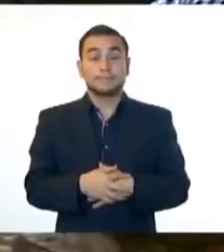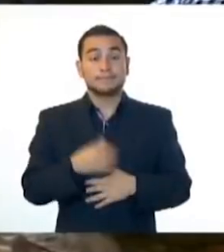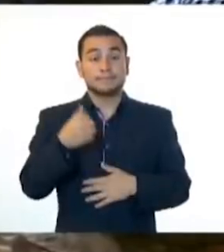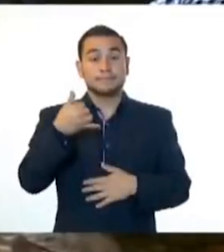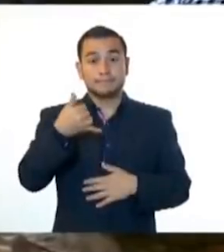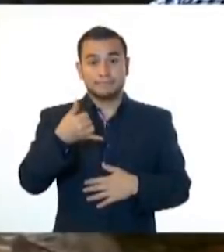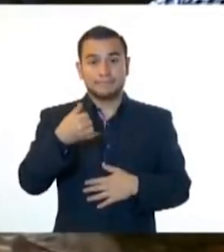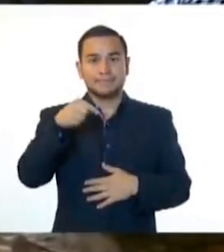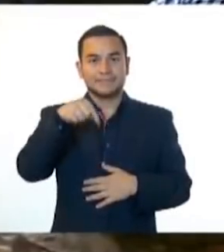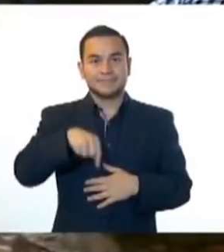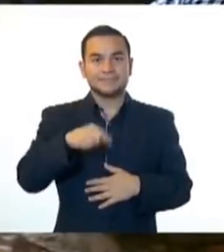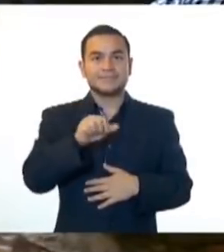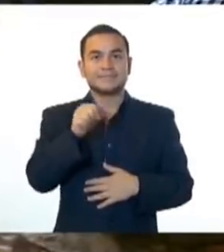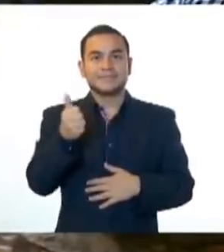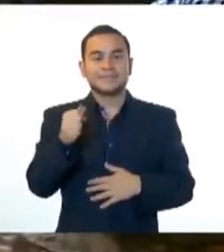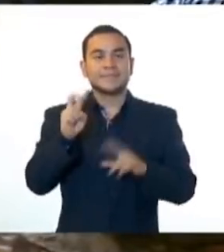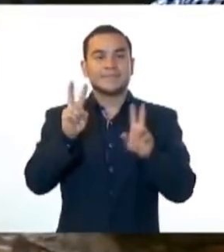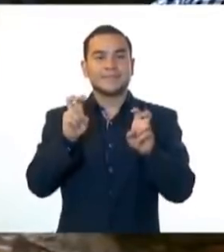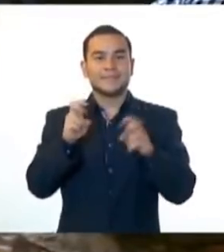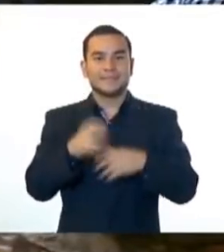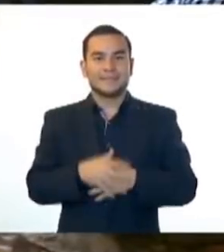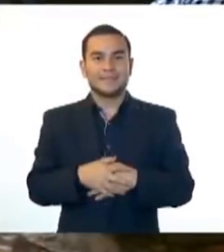Bien, otro tema